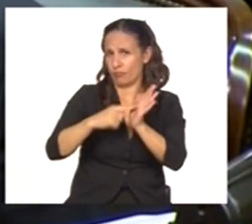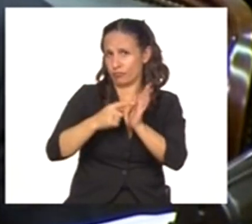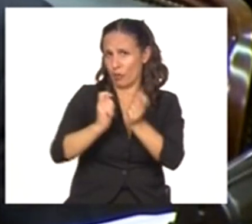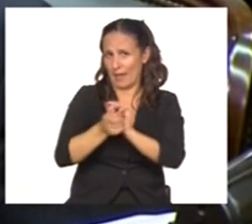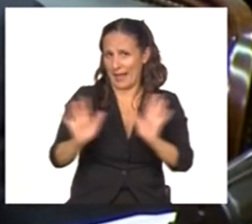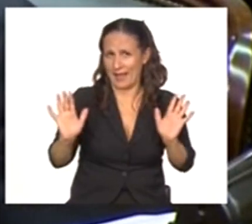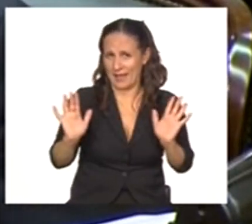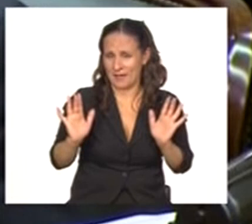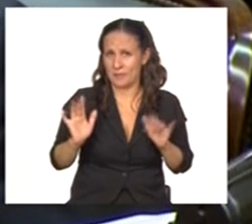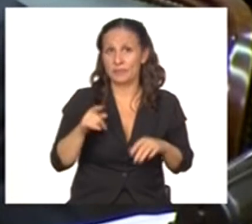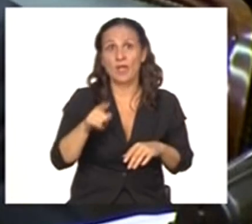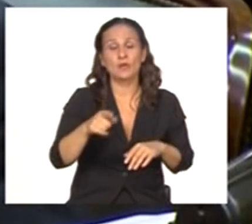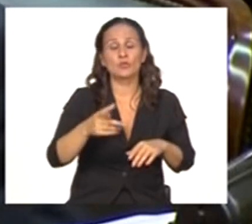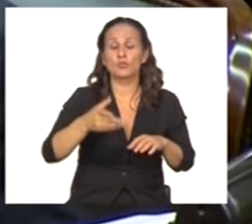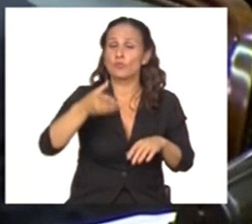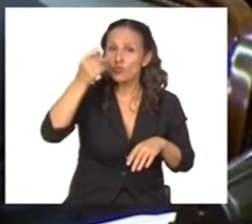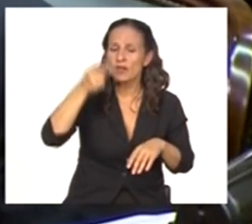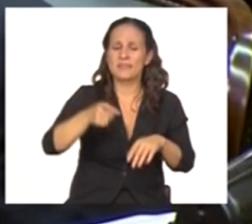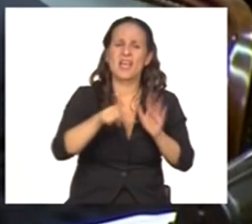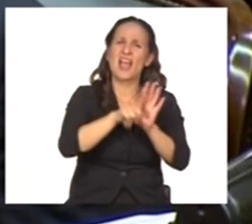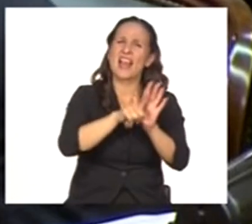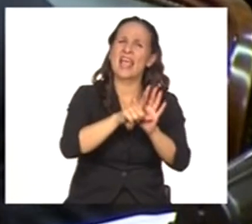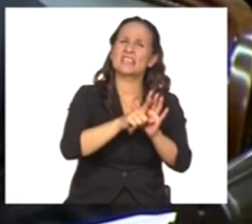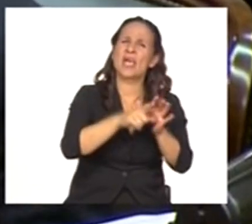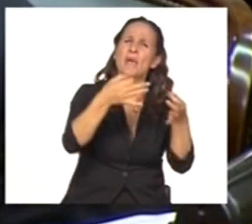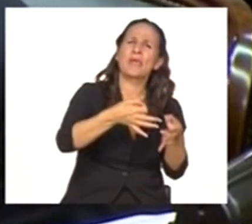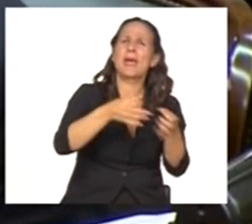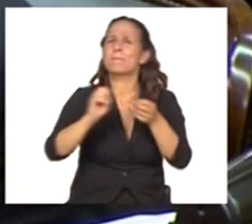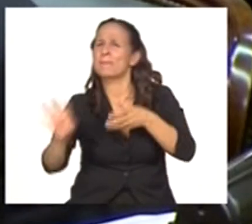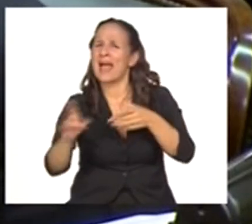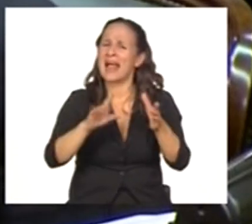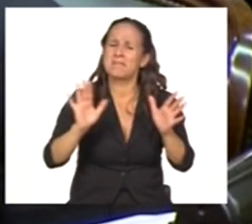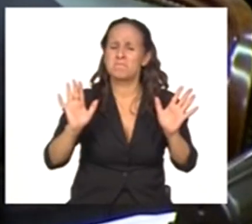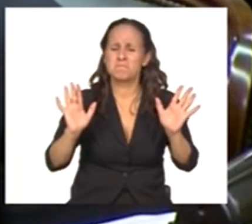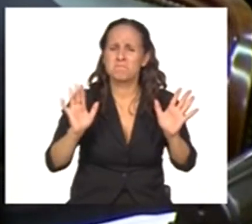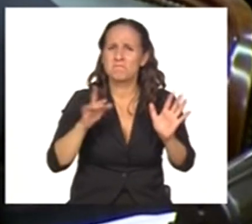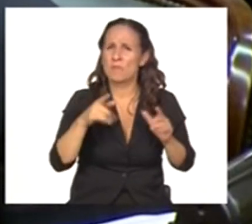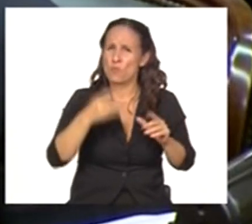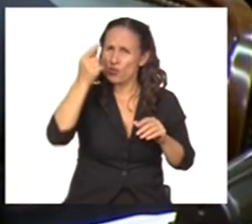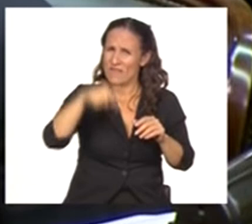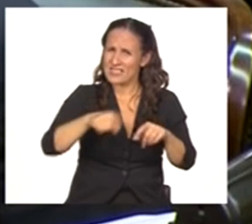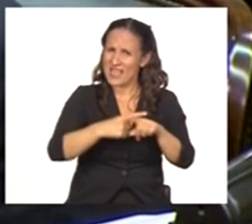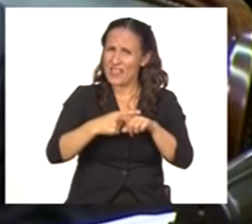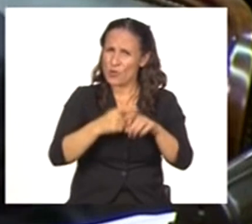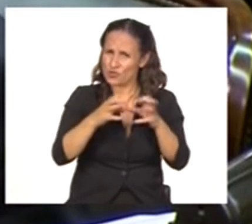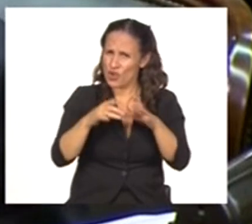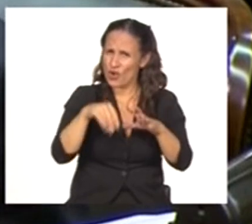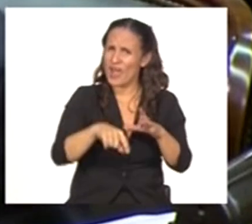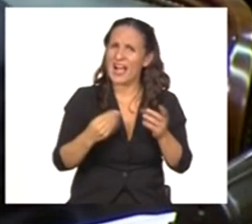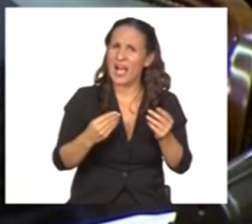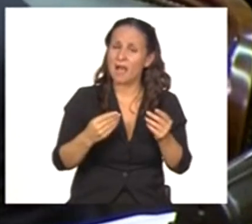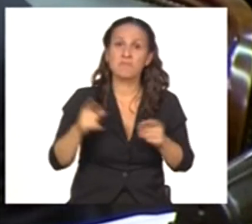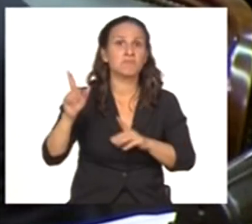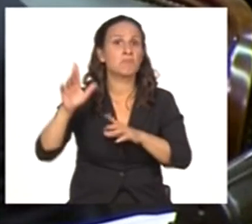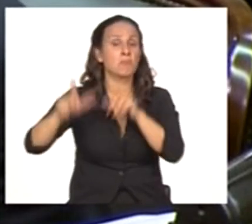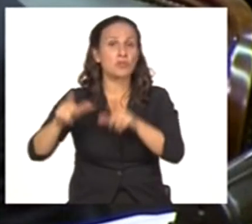Y la verdad que las leyes muchas veces no son buenas y malas, muchas veces lo que nosotros discutimos acá, los argentinos lo creen o no lo